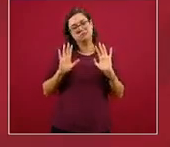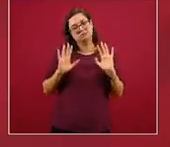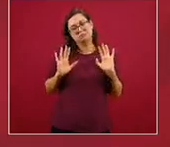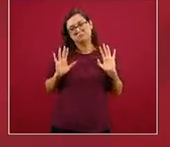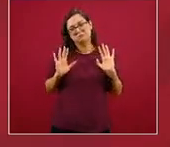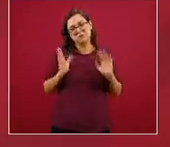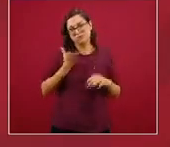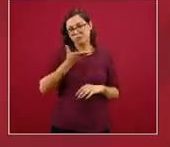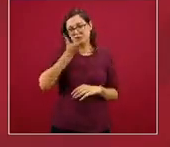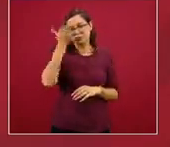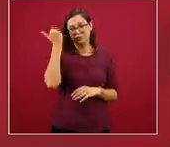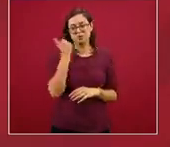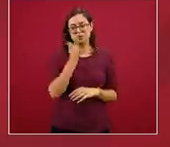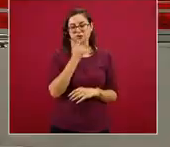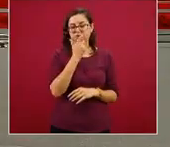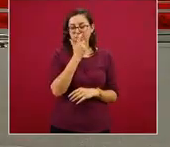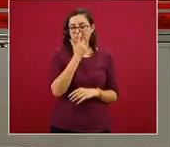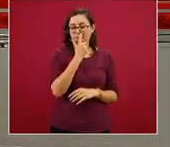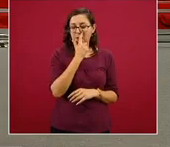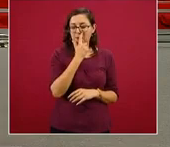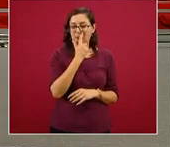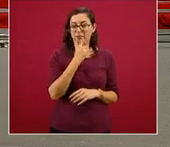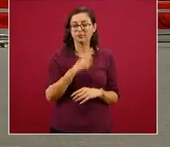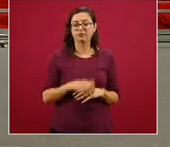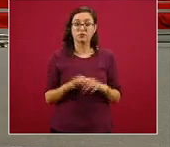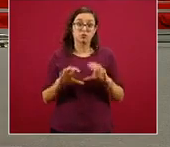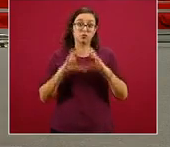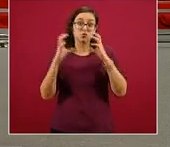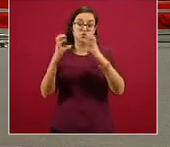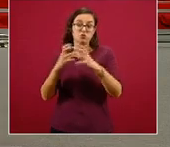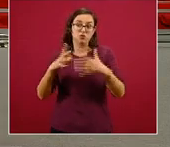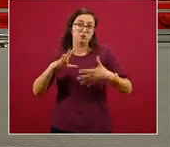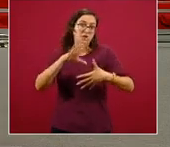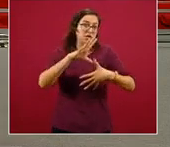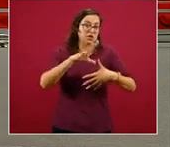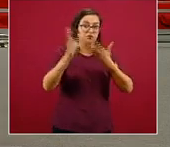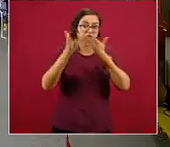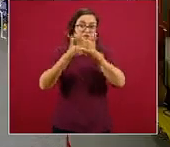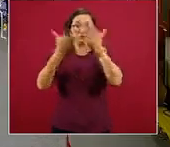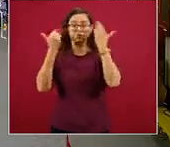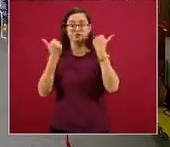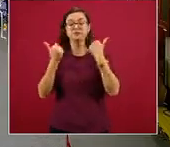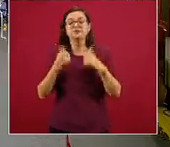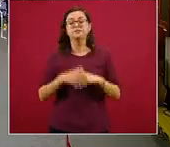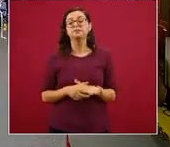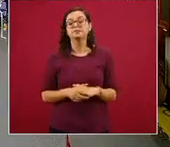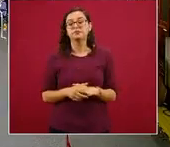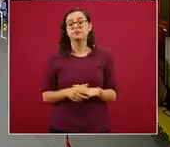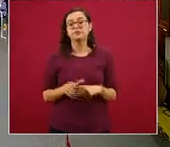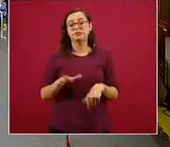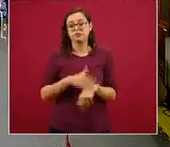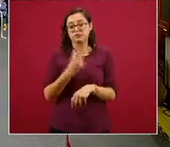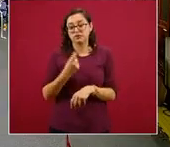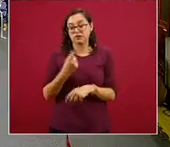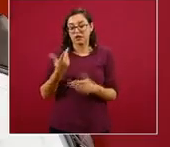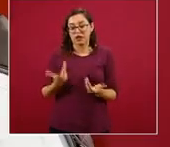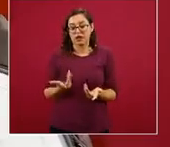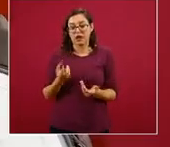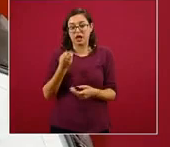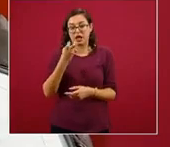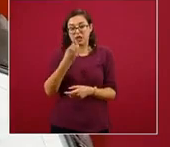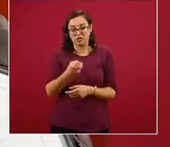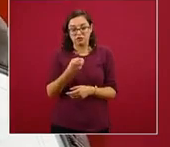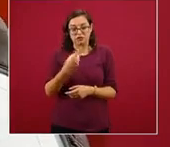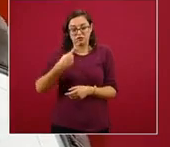en algunos otros países de la región o del mundo, porque lógicamente a través de este enfoque vamos a tratar de identificar